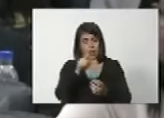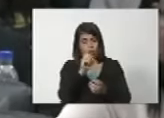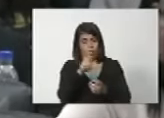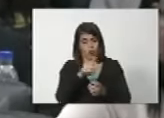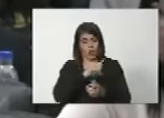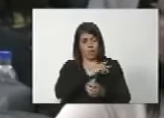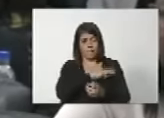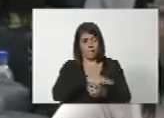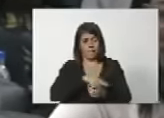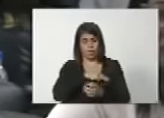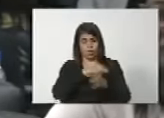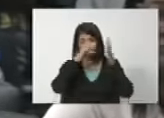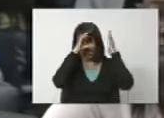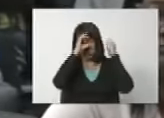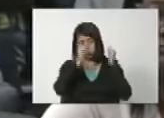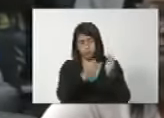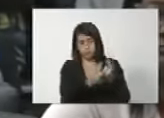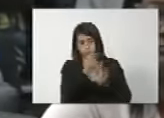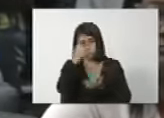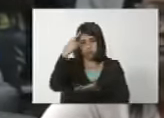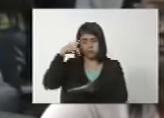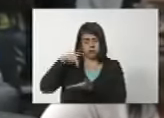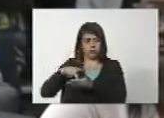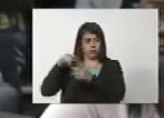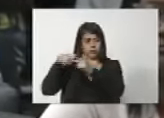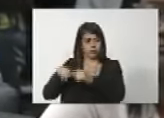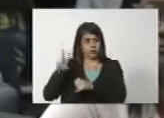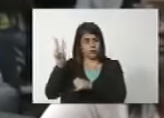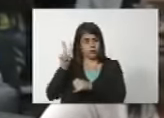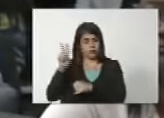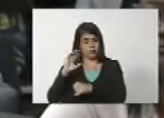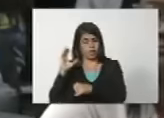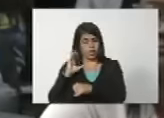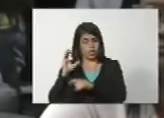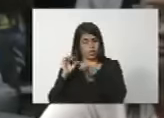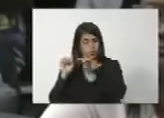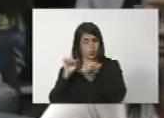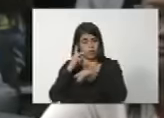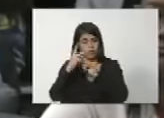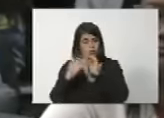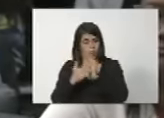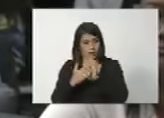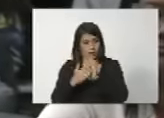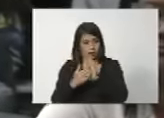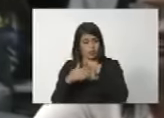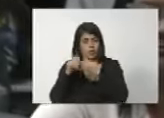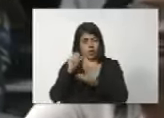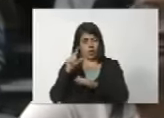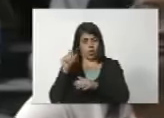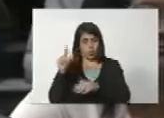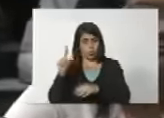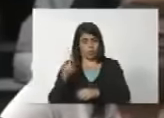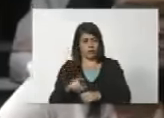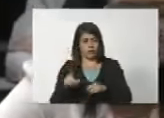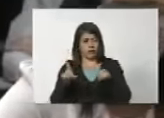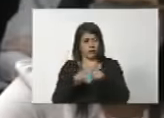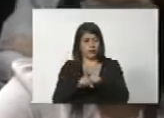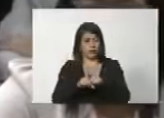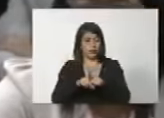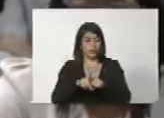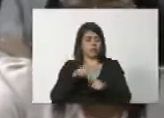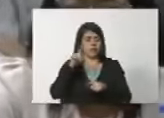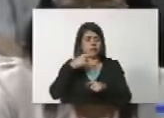una misión diplomática consular en Venezuela en Caracas en el 2011.